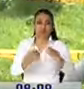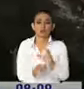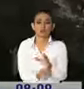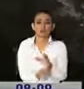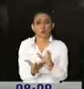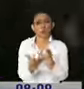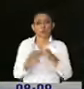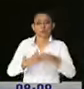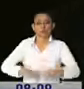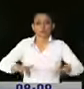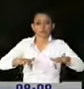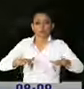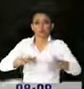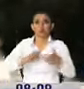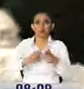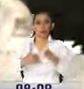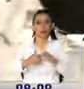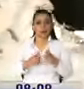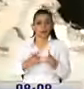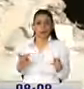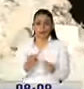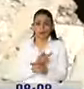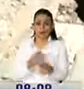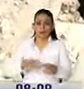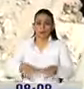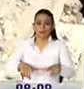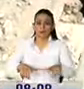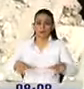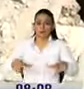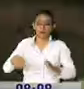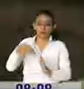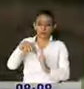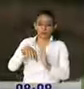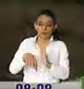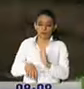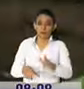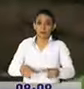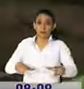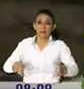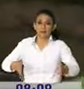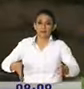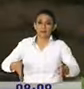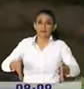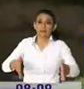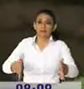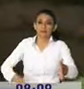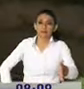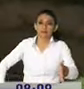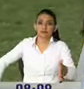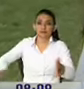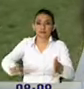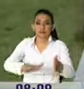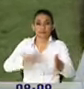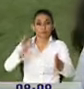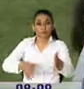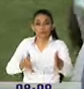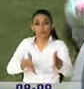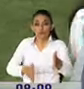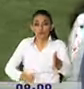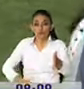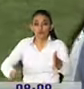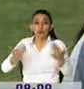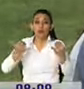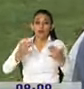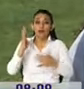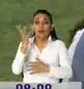ahí. Temen que el problema se agrave ya que se sigue haciendo más profundo el hueco y parte de la quebrada está cediendo. Como ahorita el clima